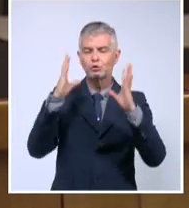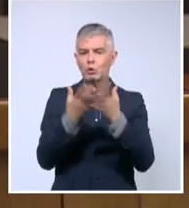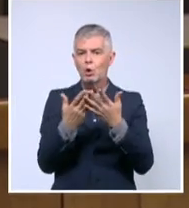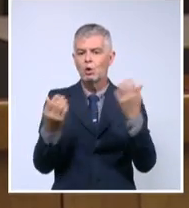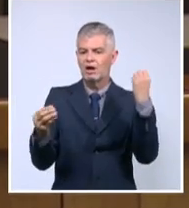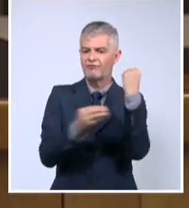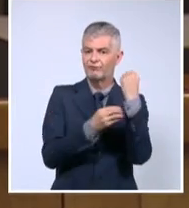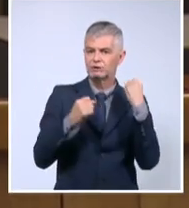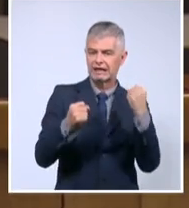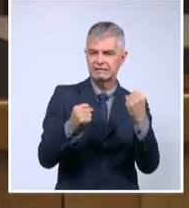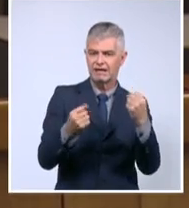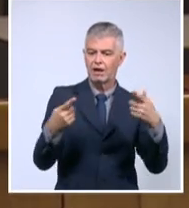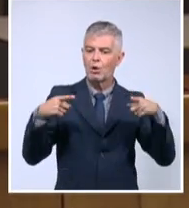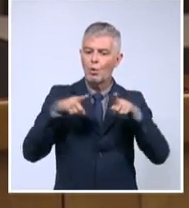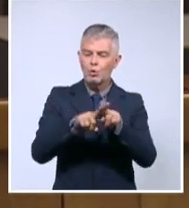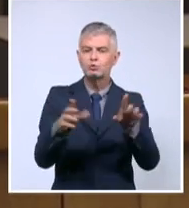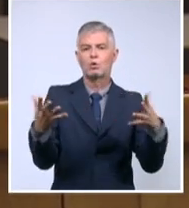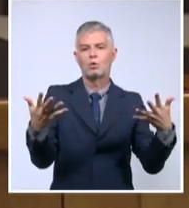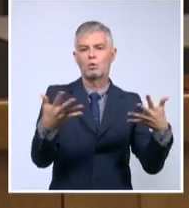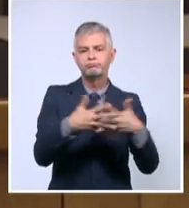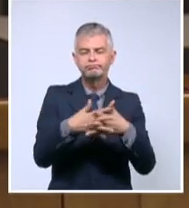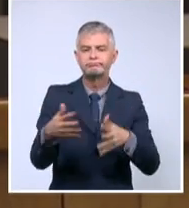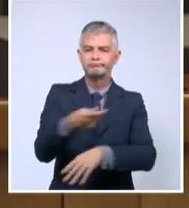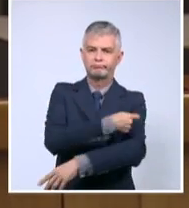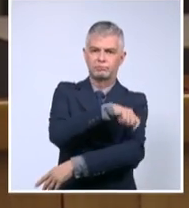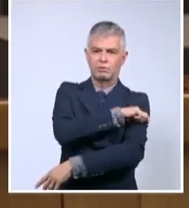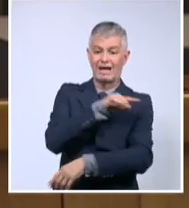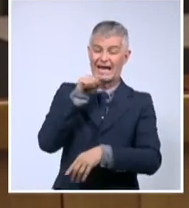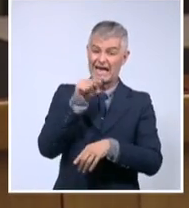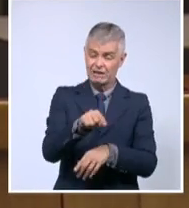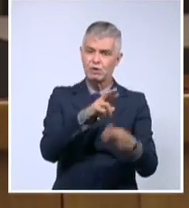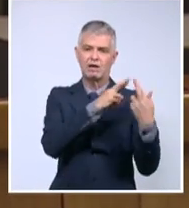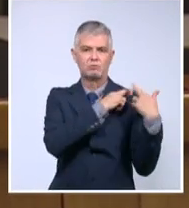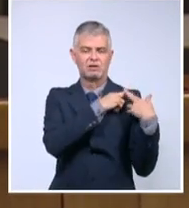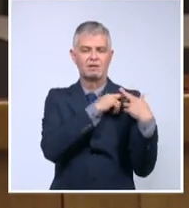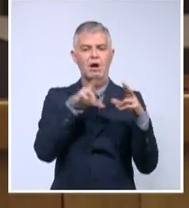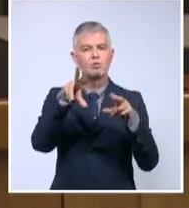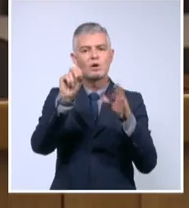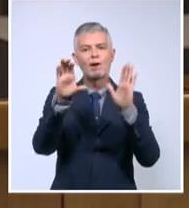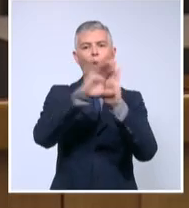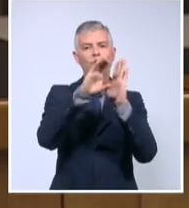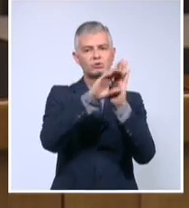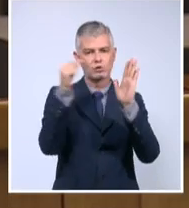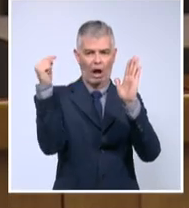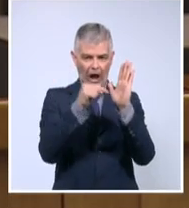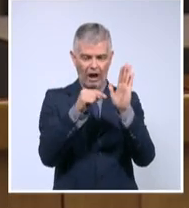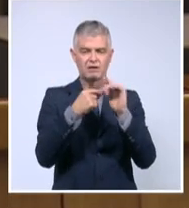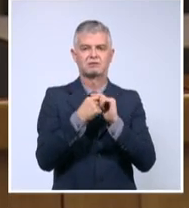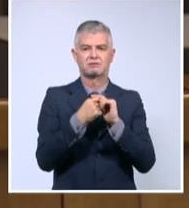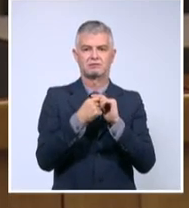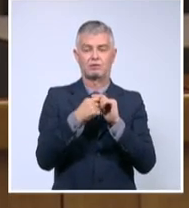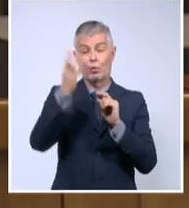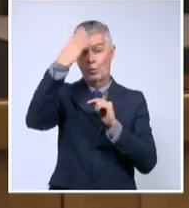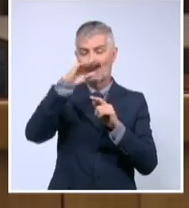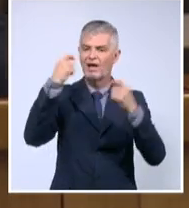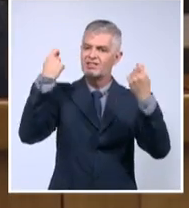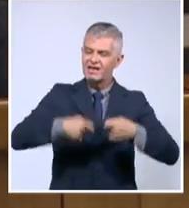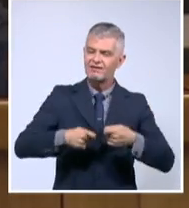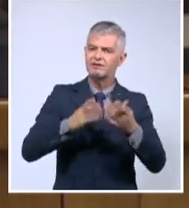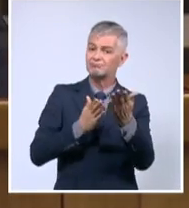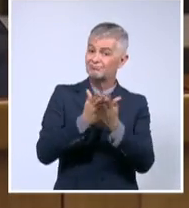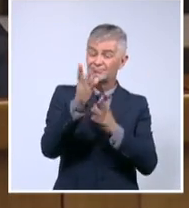una responsabilidad que se profundizó con la nueva Constitución. Es vital para la nación mantener vivo y en